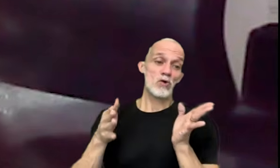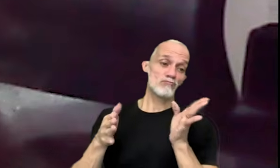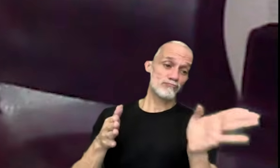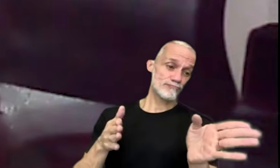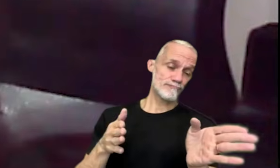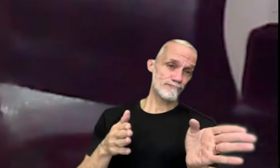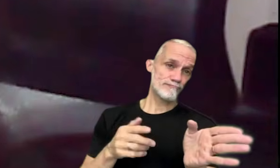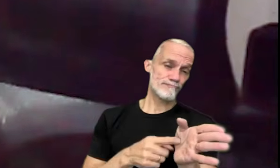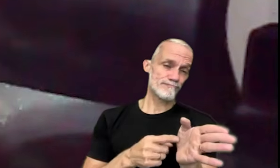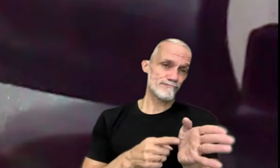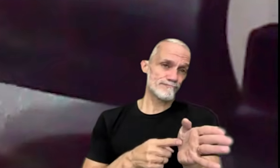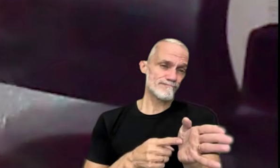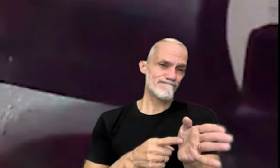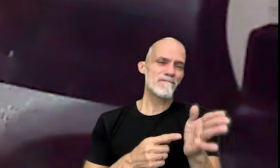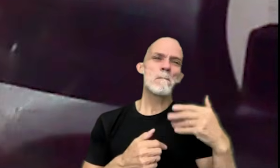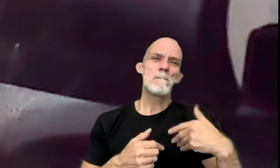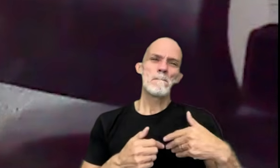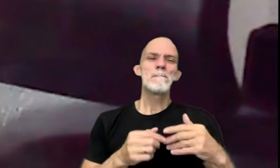posición